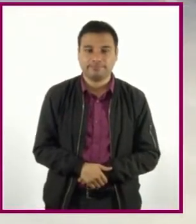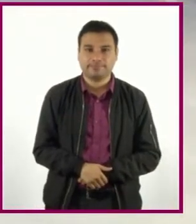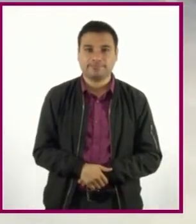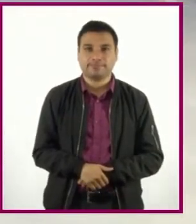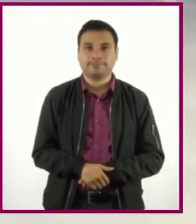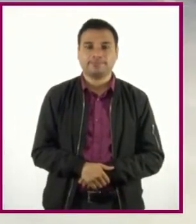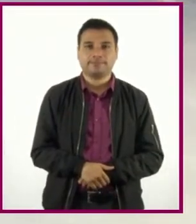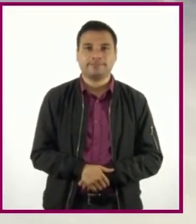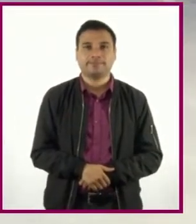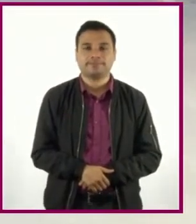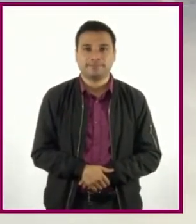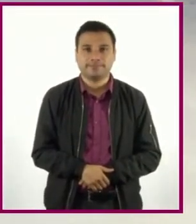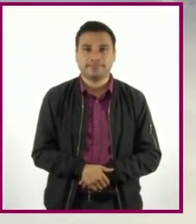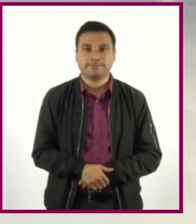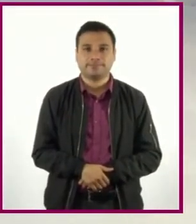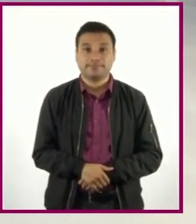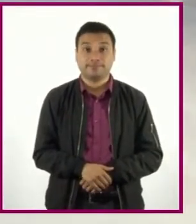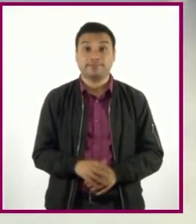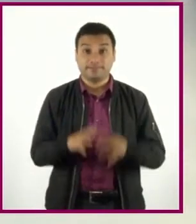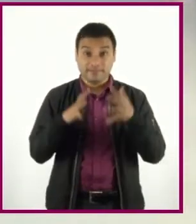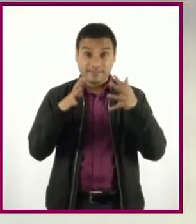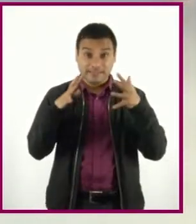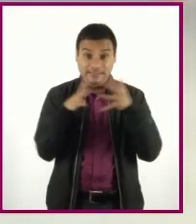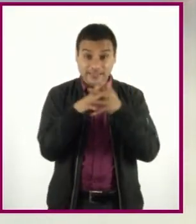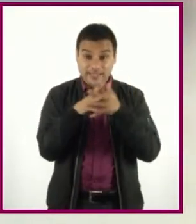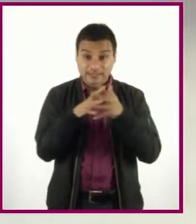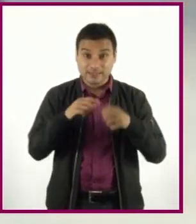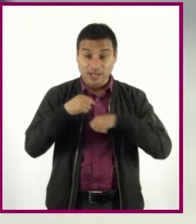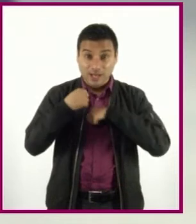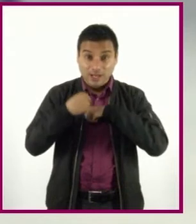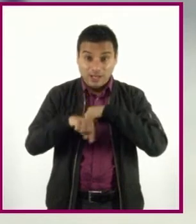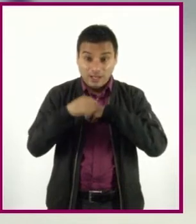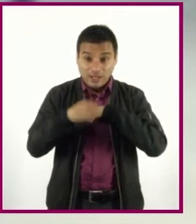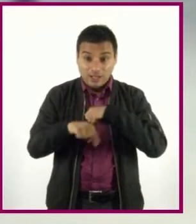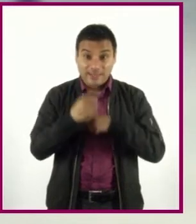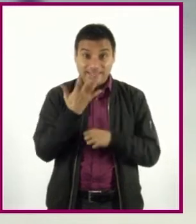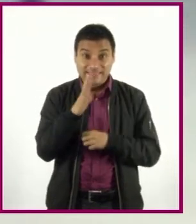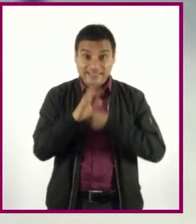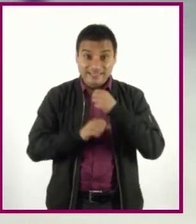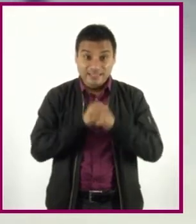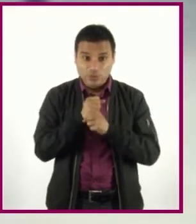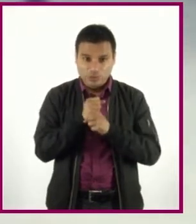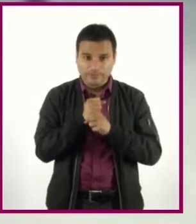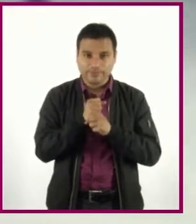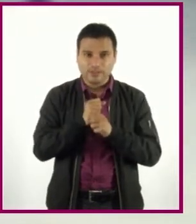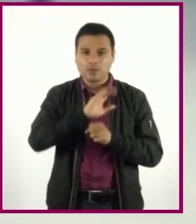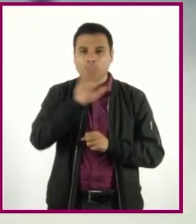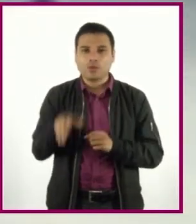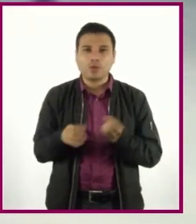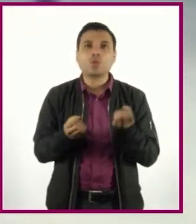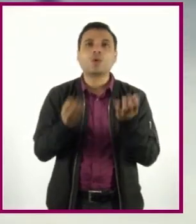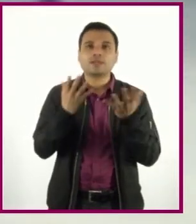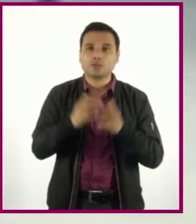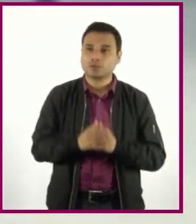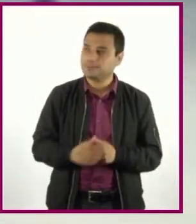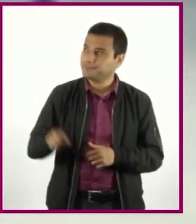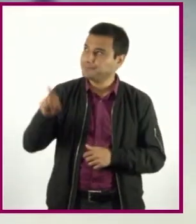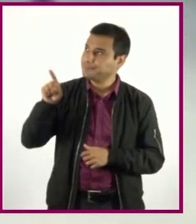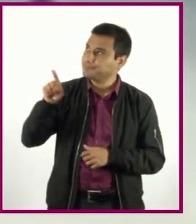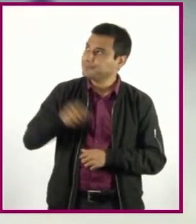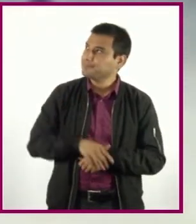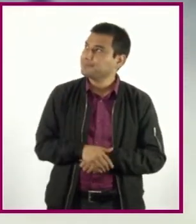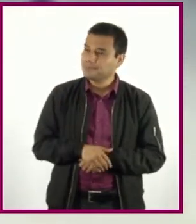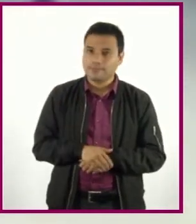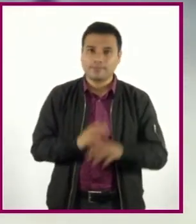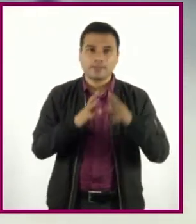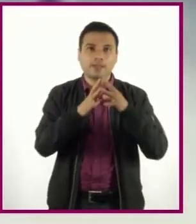Durante los 10 años que ha durado el conflicto, han muerto más de 387,000 personas y desaparecido más